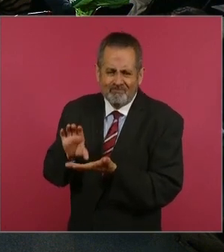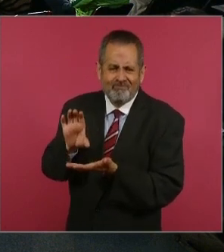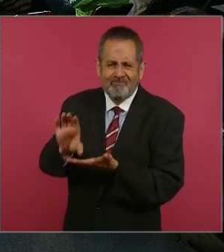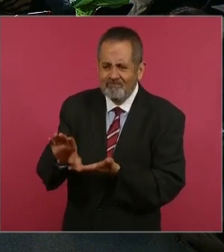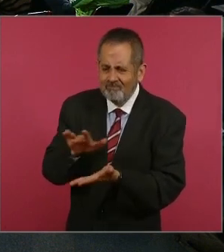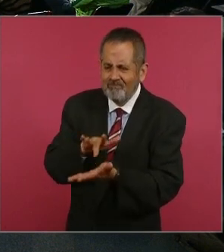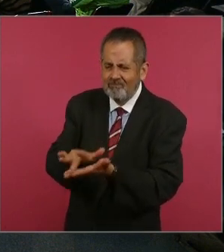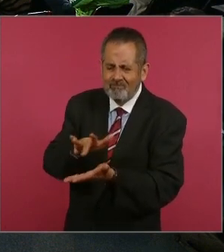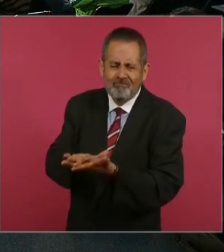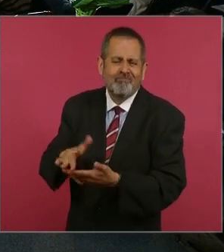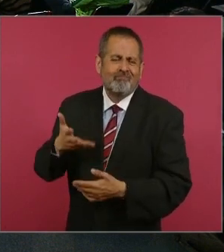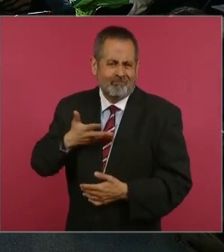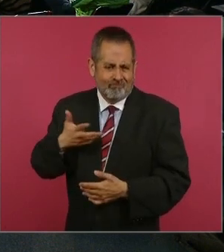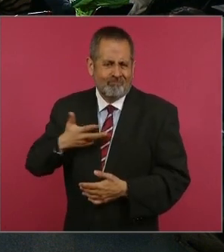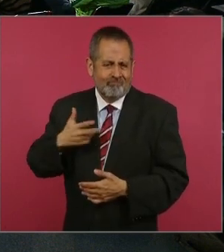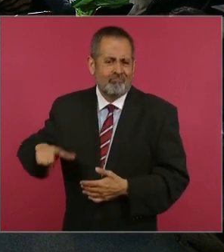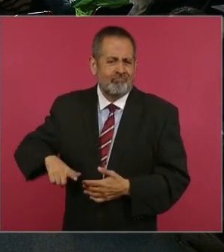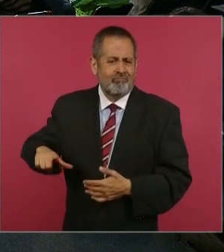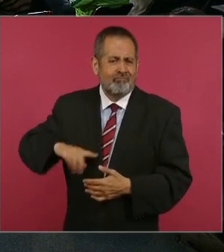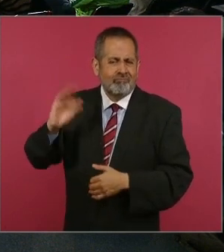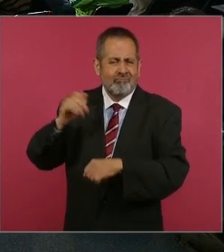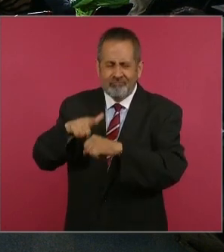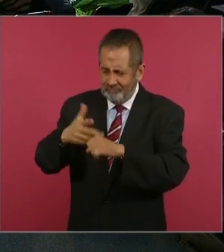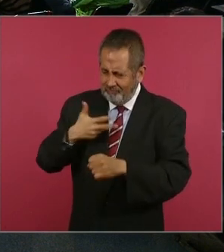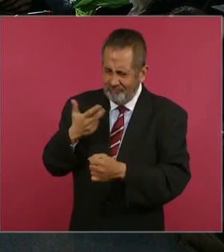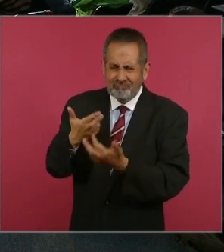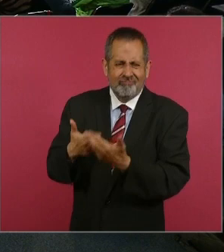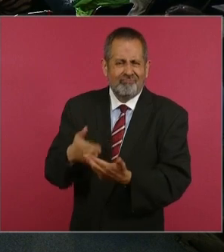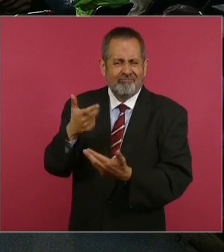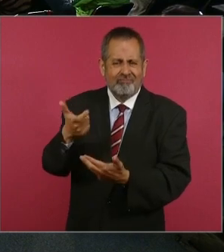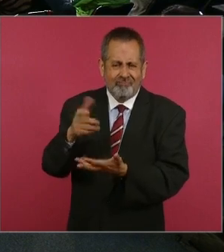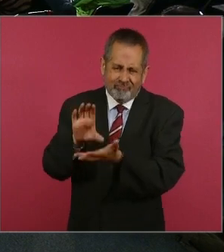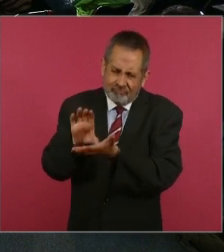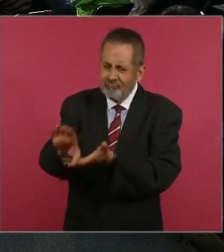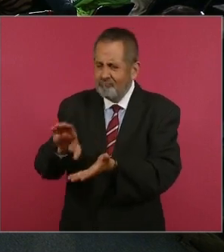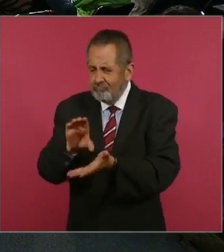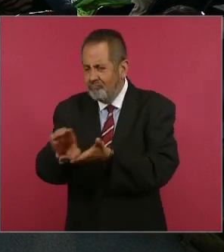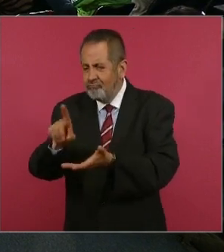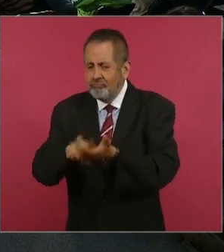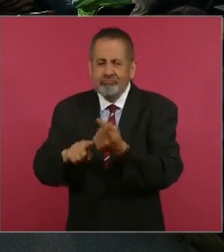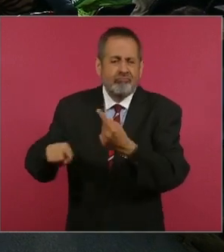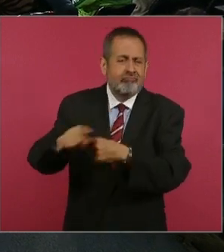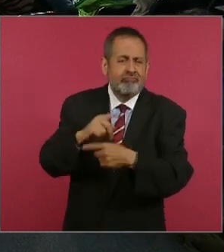Para apoyar a los